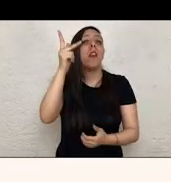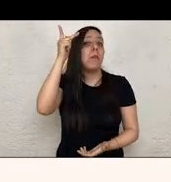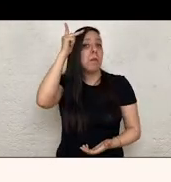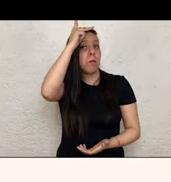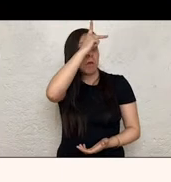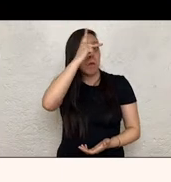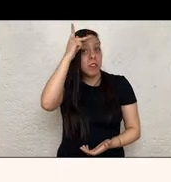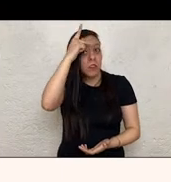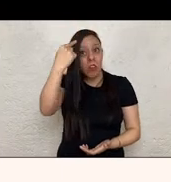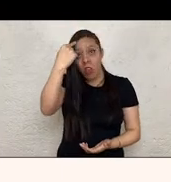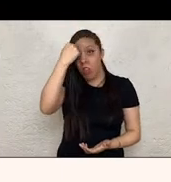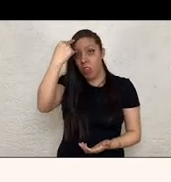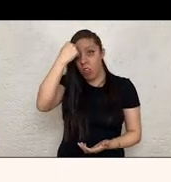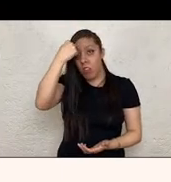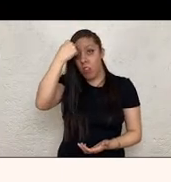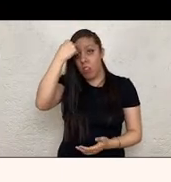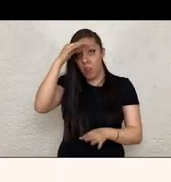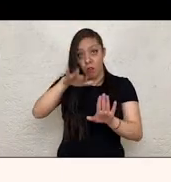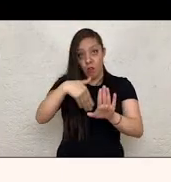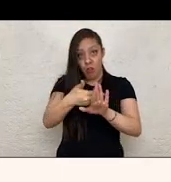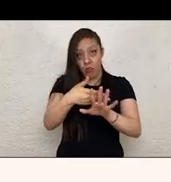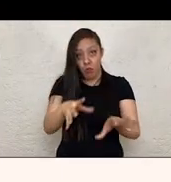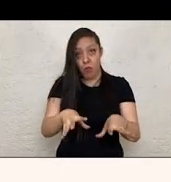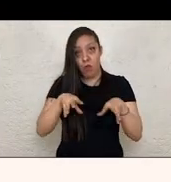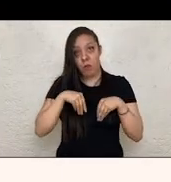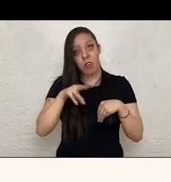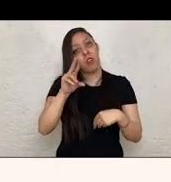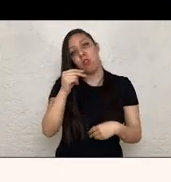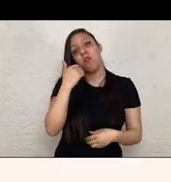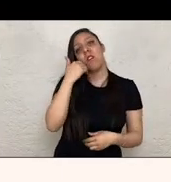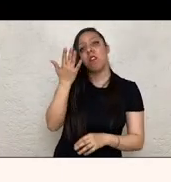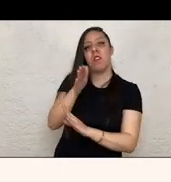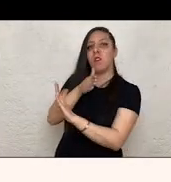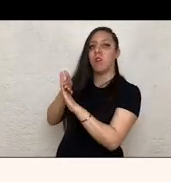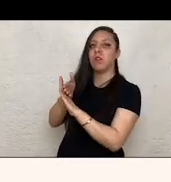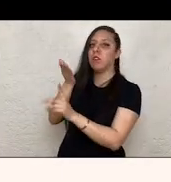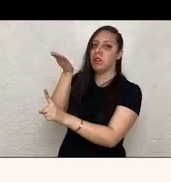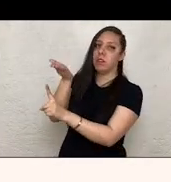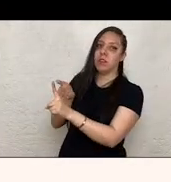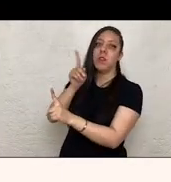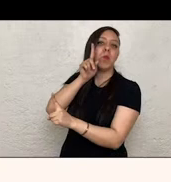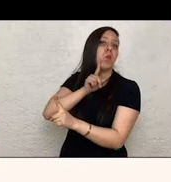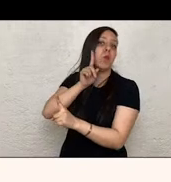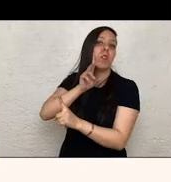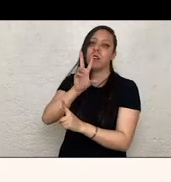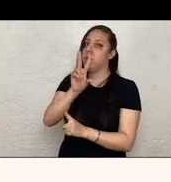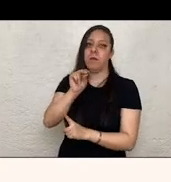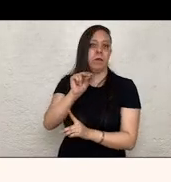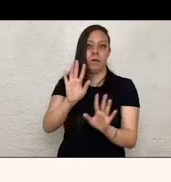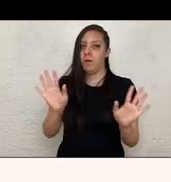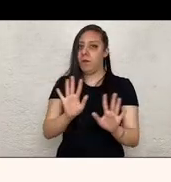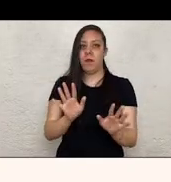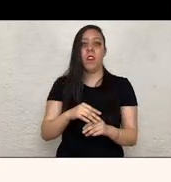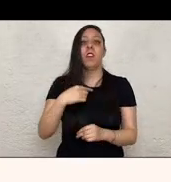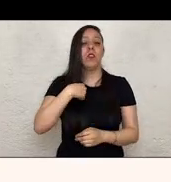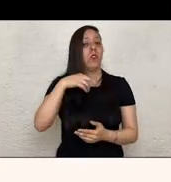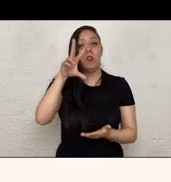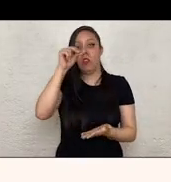psicológicos de la conquista y no, que no quería él echar la culpa a la pobre Malintzin. Me parece que a él no le interesaba